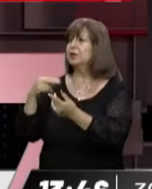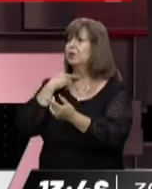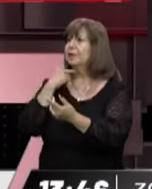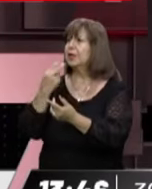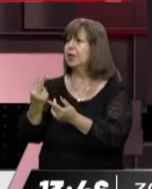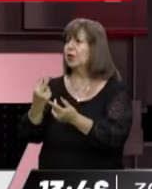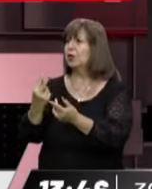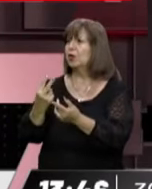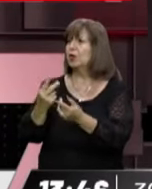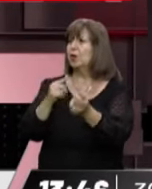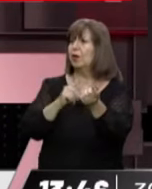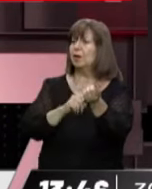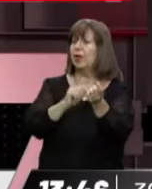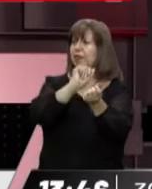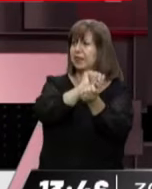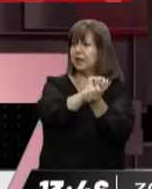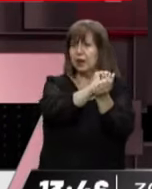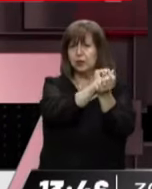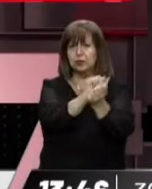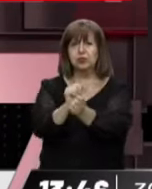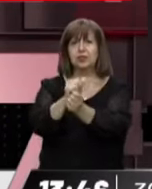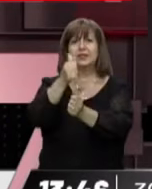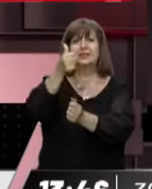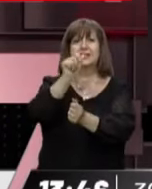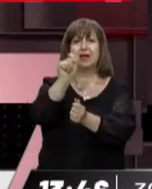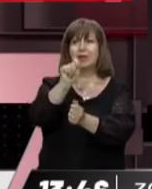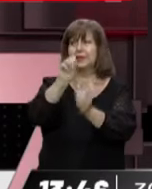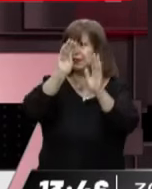de la prisión preventiva por 6 meses más.